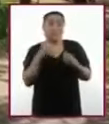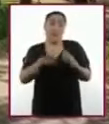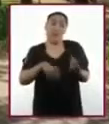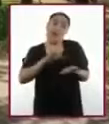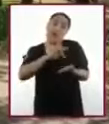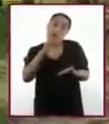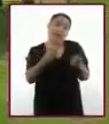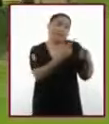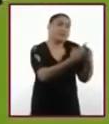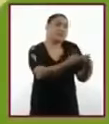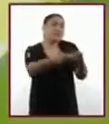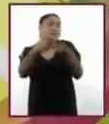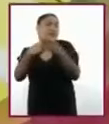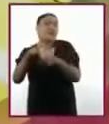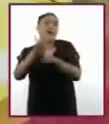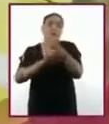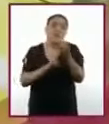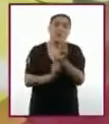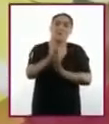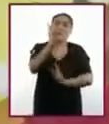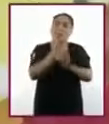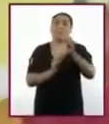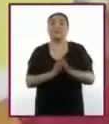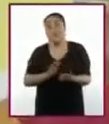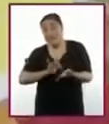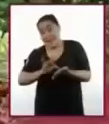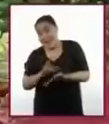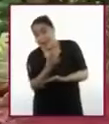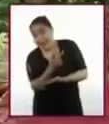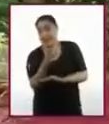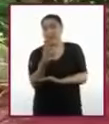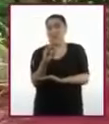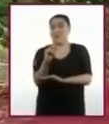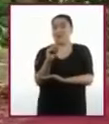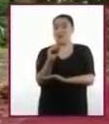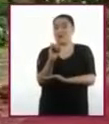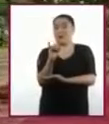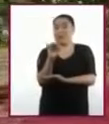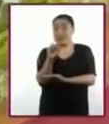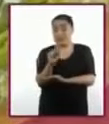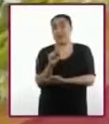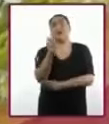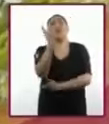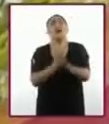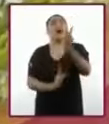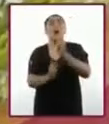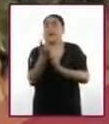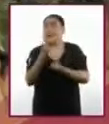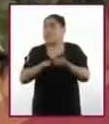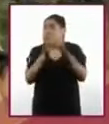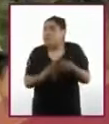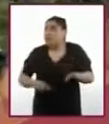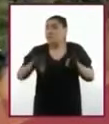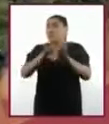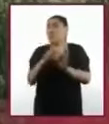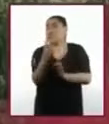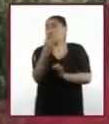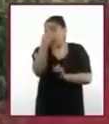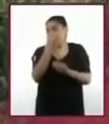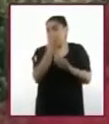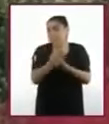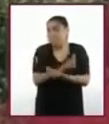estos organismos. Gracias a la fotosíntesis, las plantas constituyen la fuente primaria de alimentación y